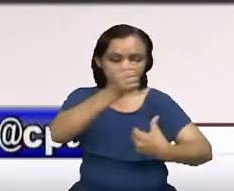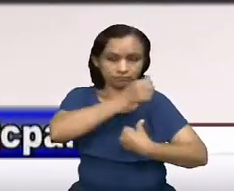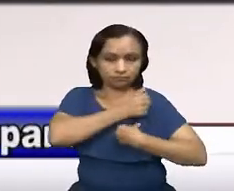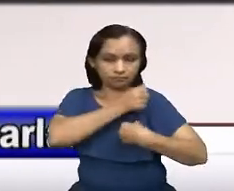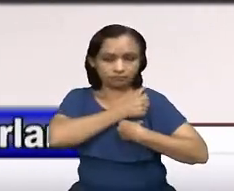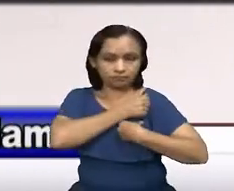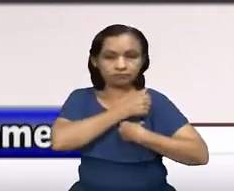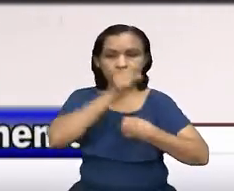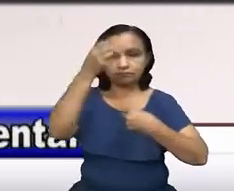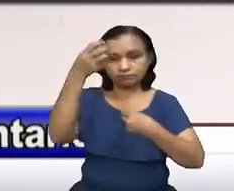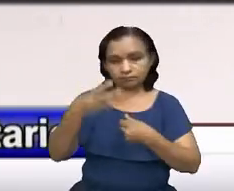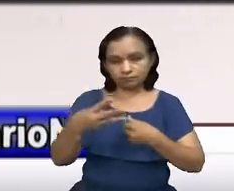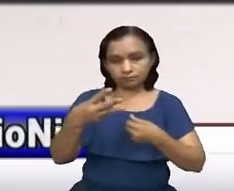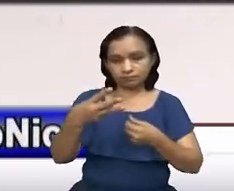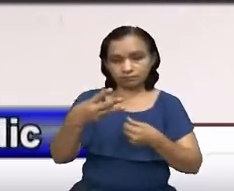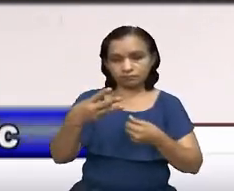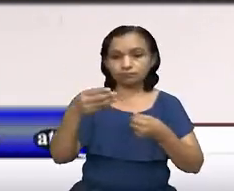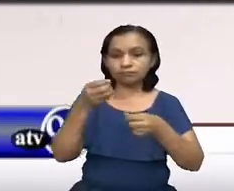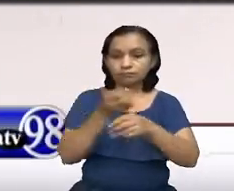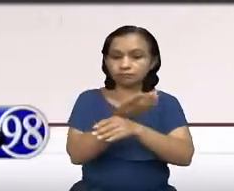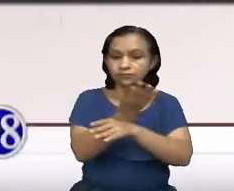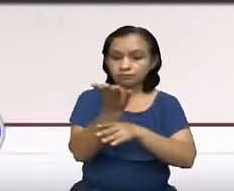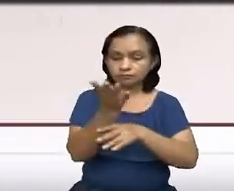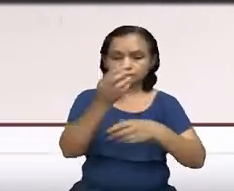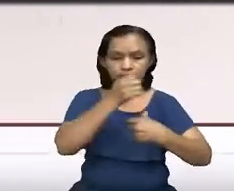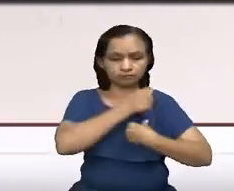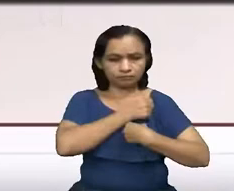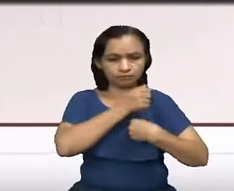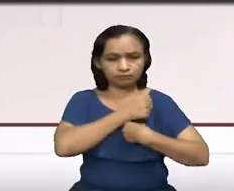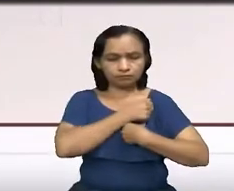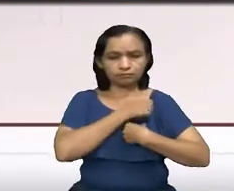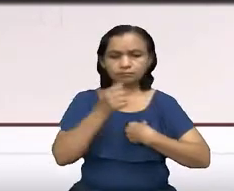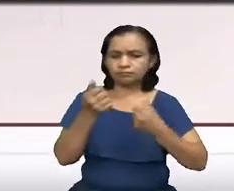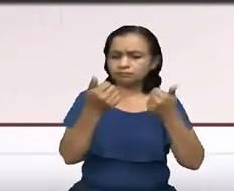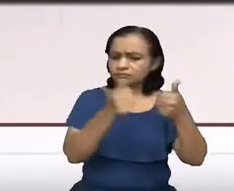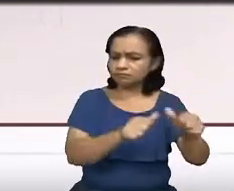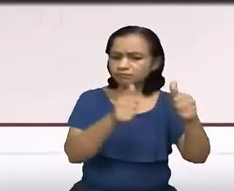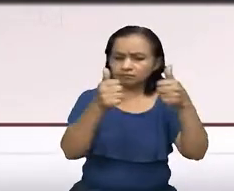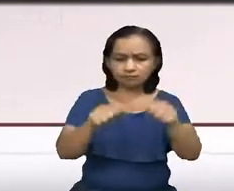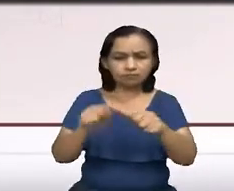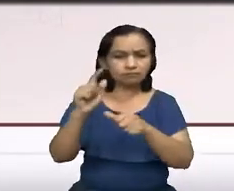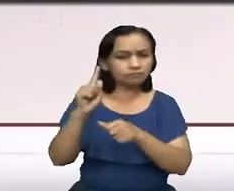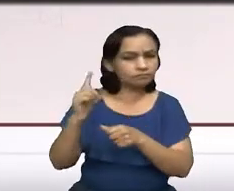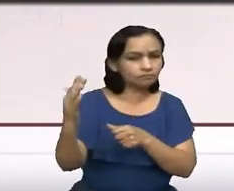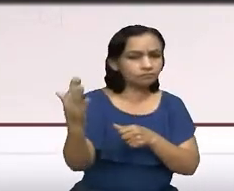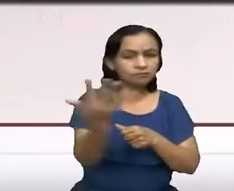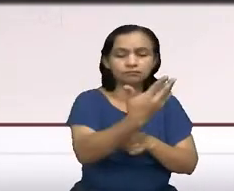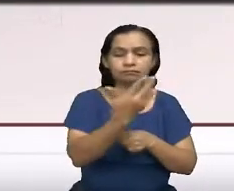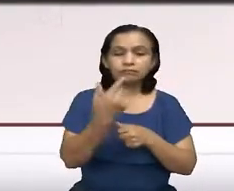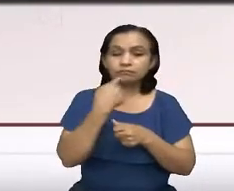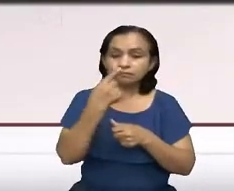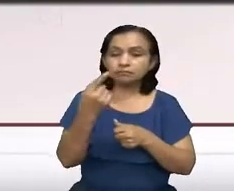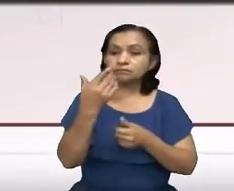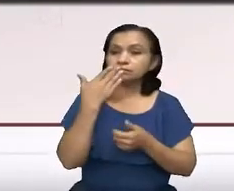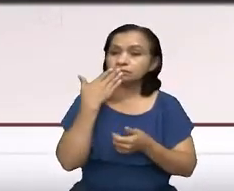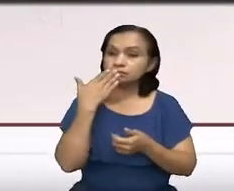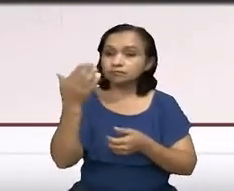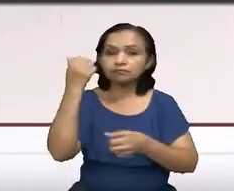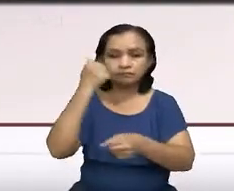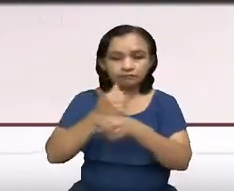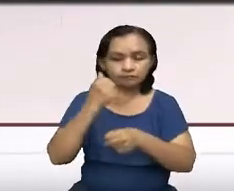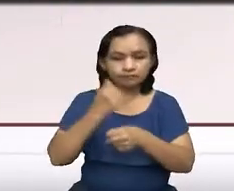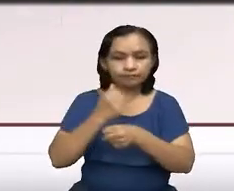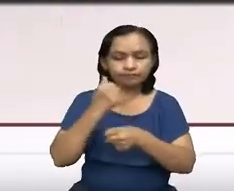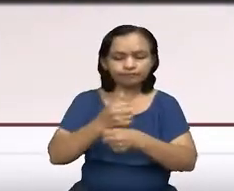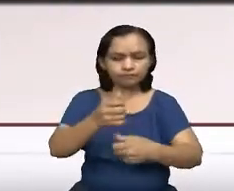y 3, que el Consejo Militar de manera unánime propuso por su desempeño,